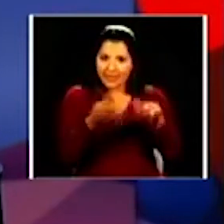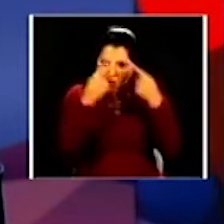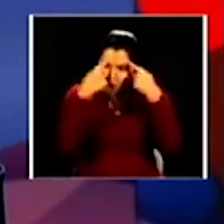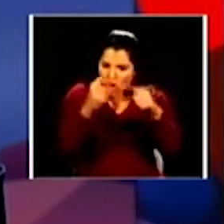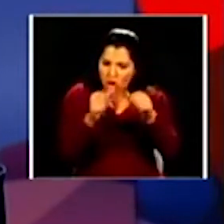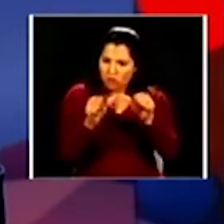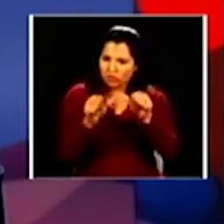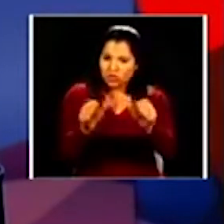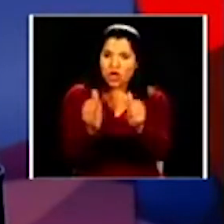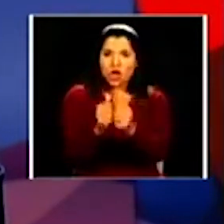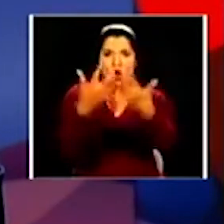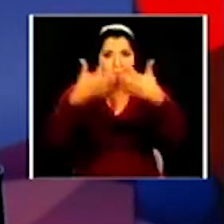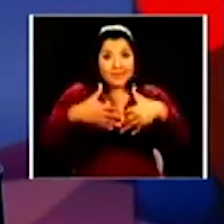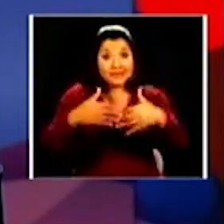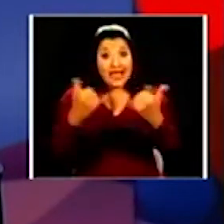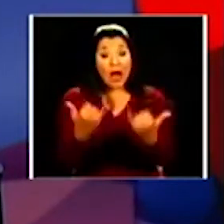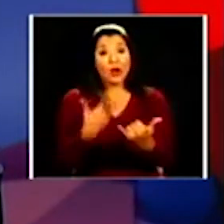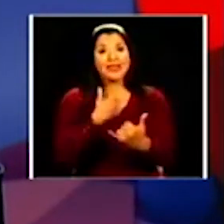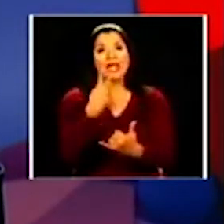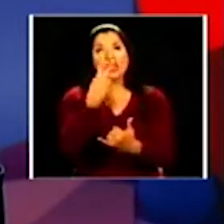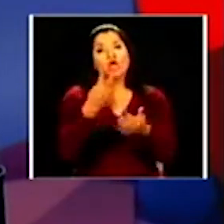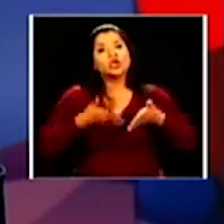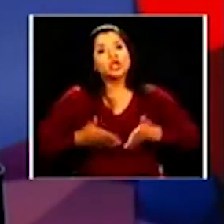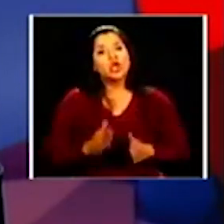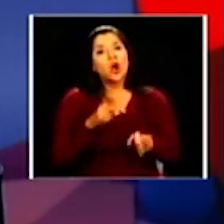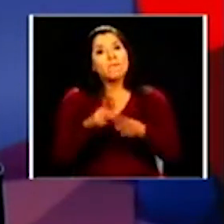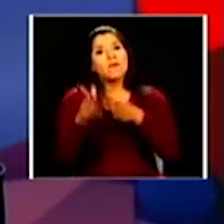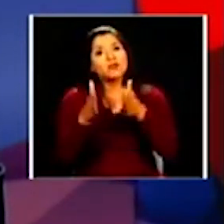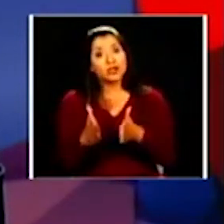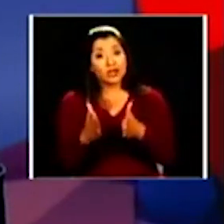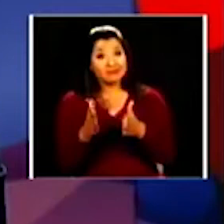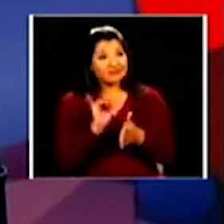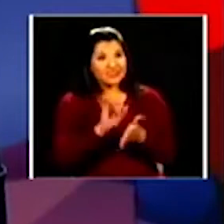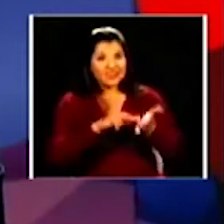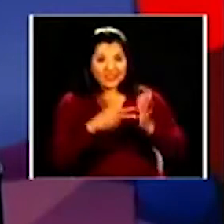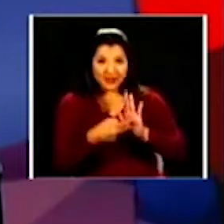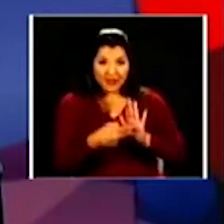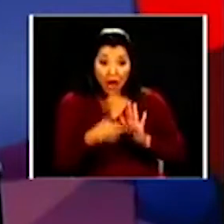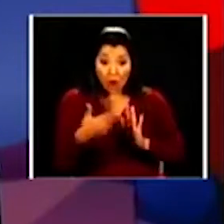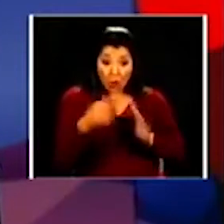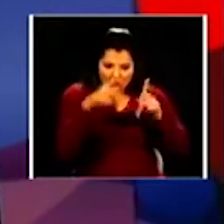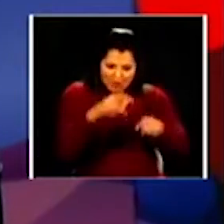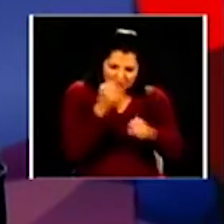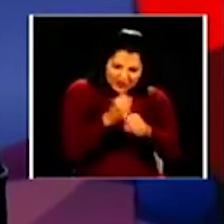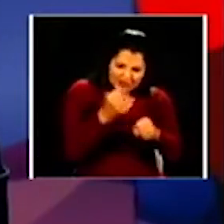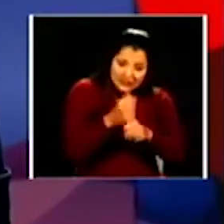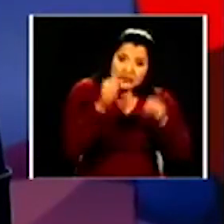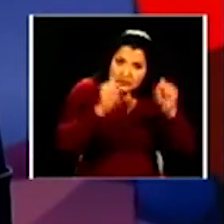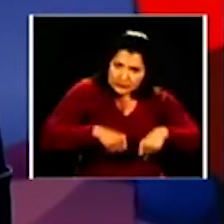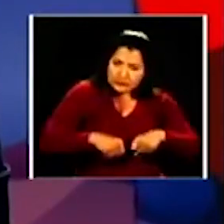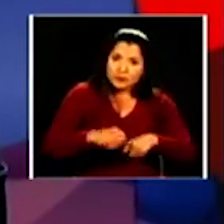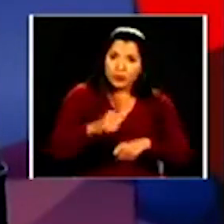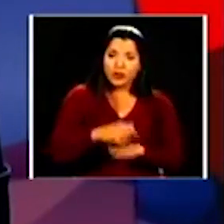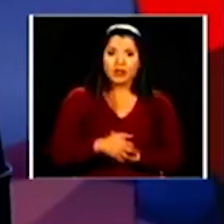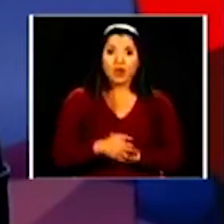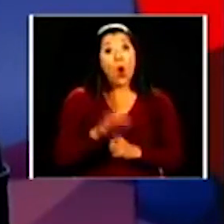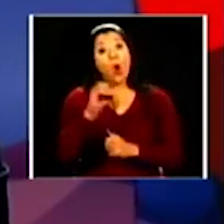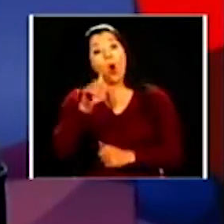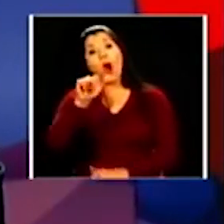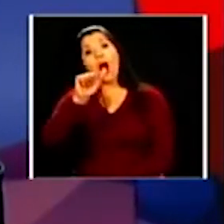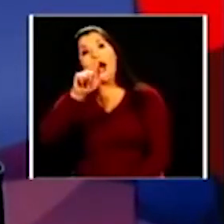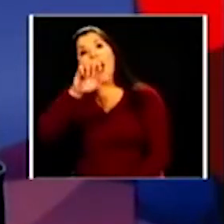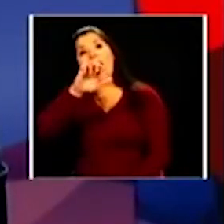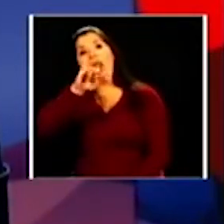tiene 2 hijos profesionales, lo que demuestra que en Costa Rica cuando la gente se faja, sí se puede. O Alejandro, el